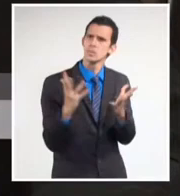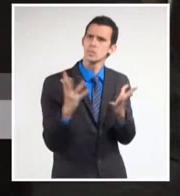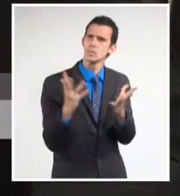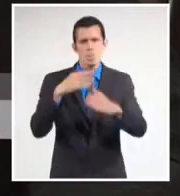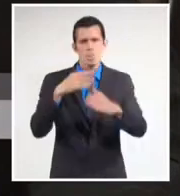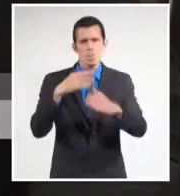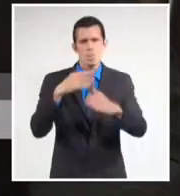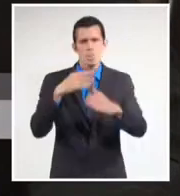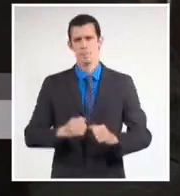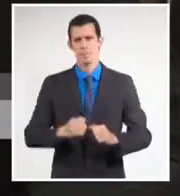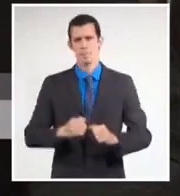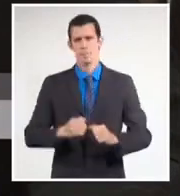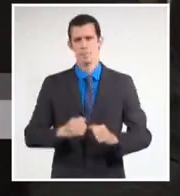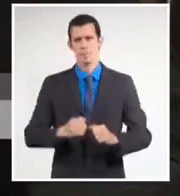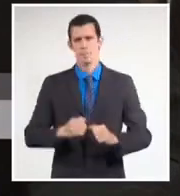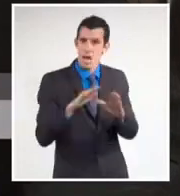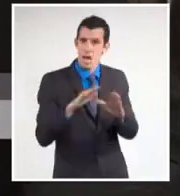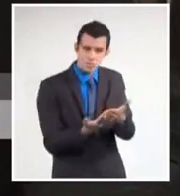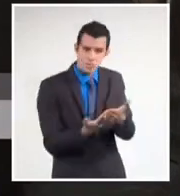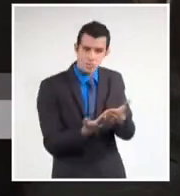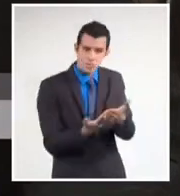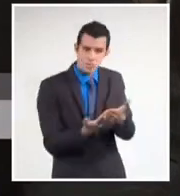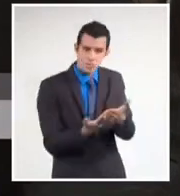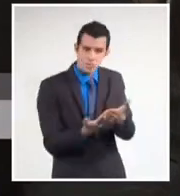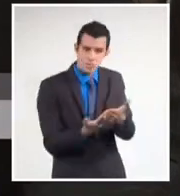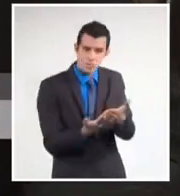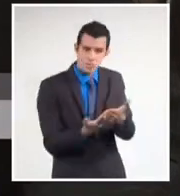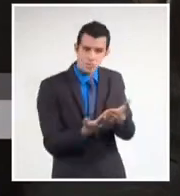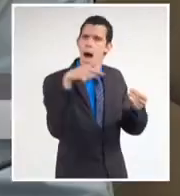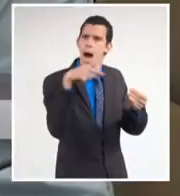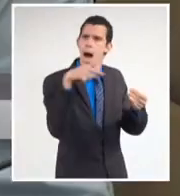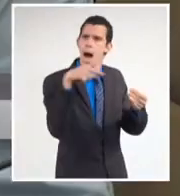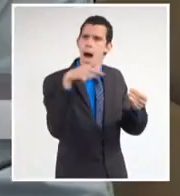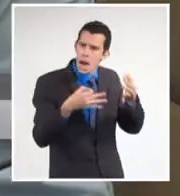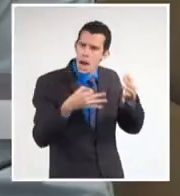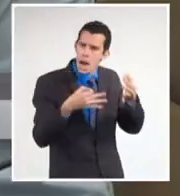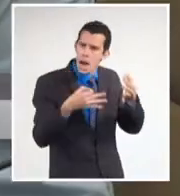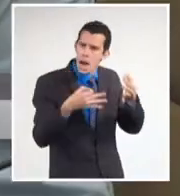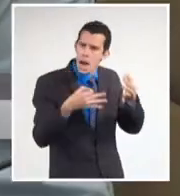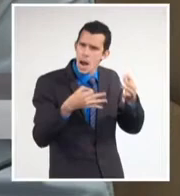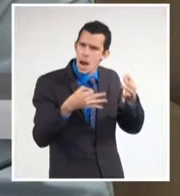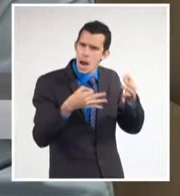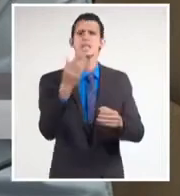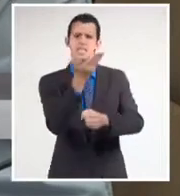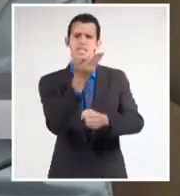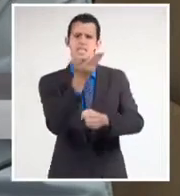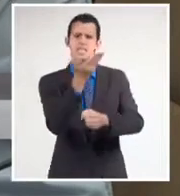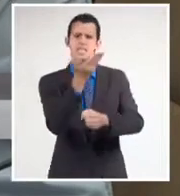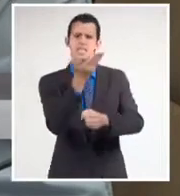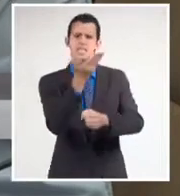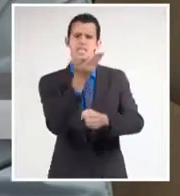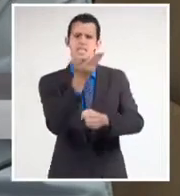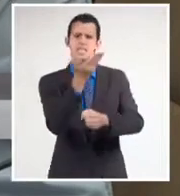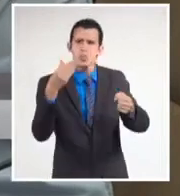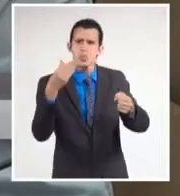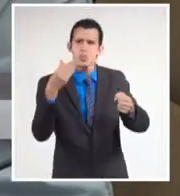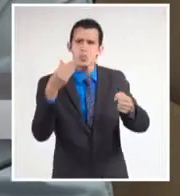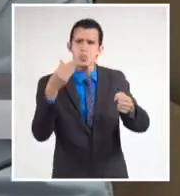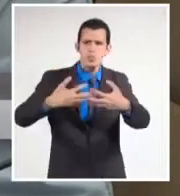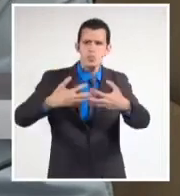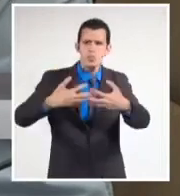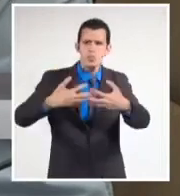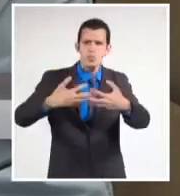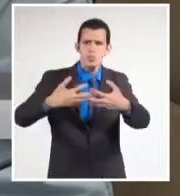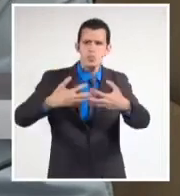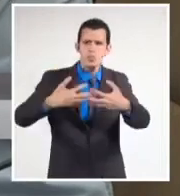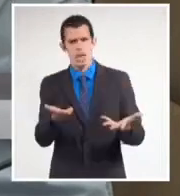tienen que trabajar, que tienen que funcionar, no estamos salvando la zafra azucarera. Aquí coincidimos del punto de vista que las medidas